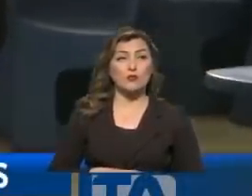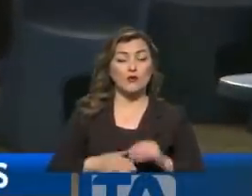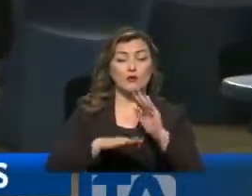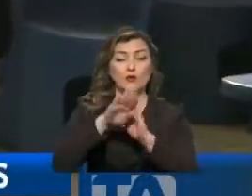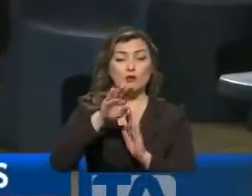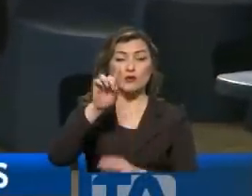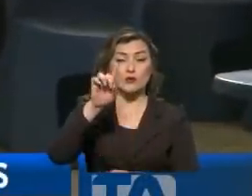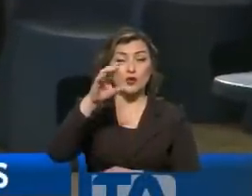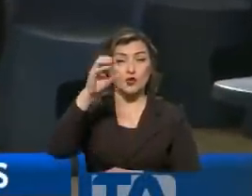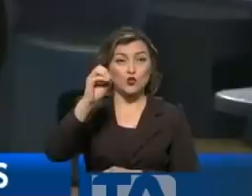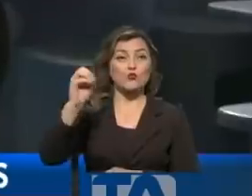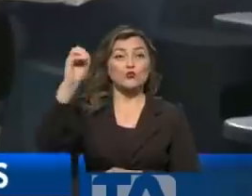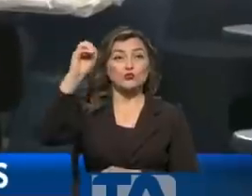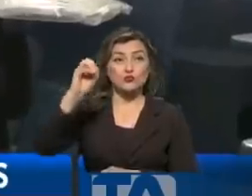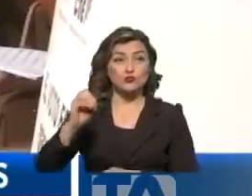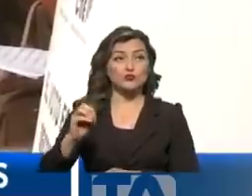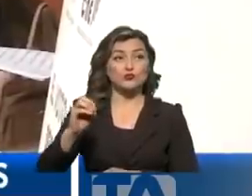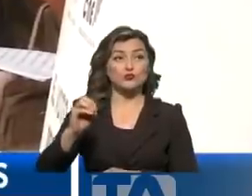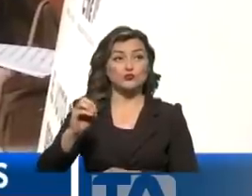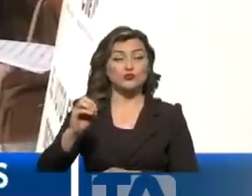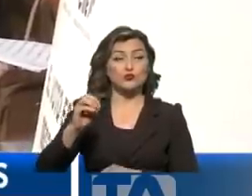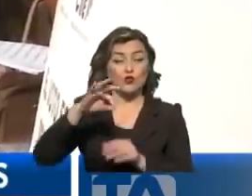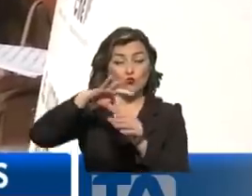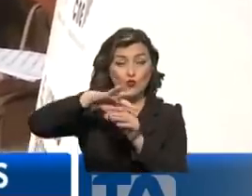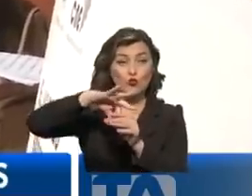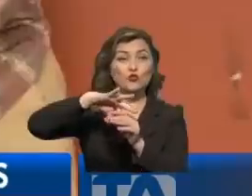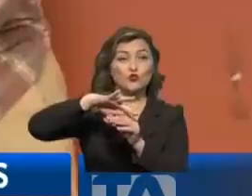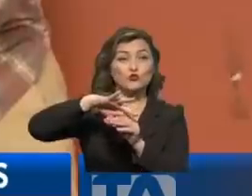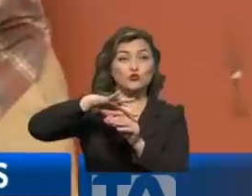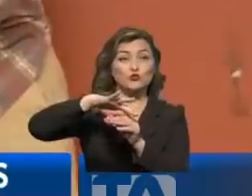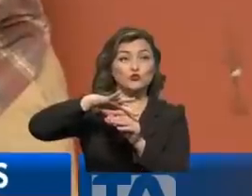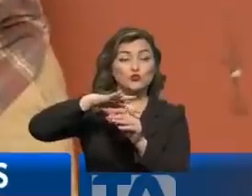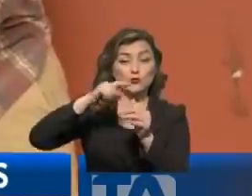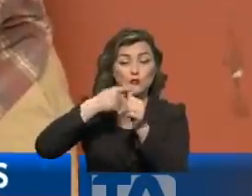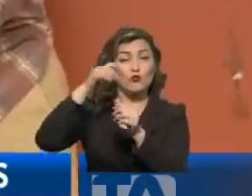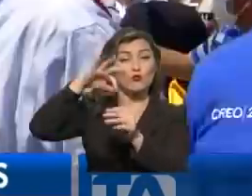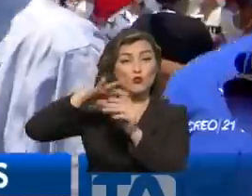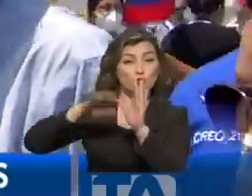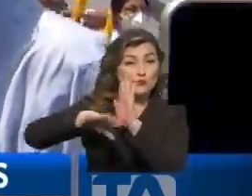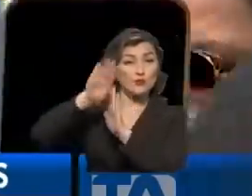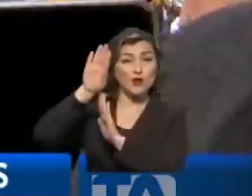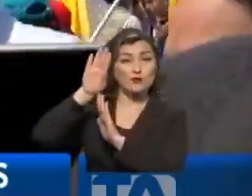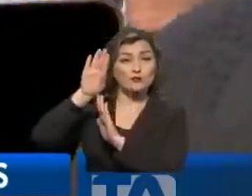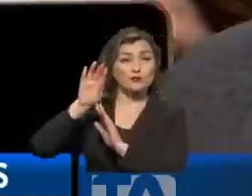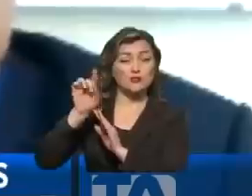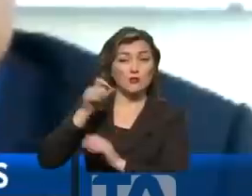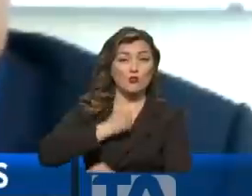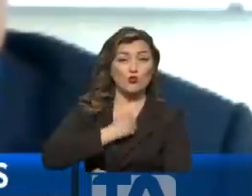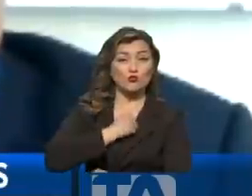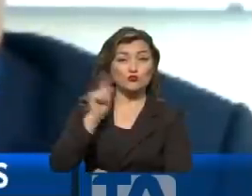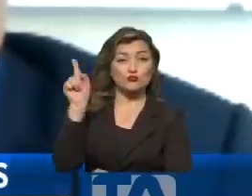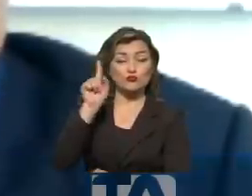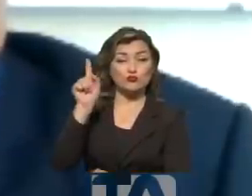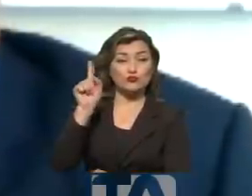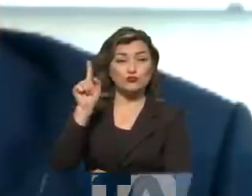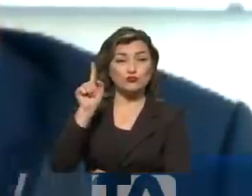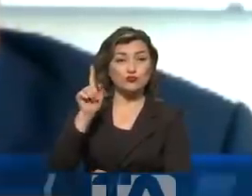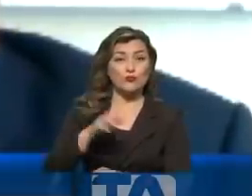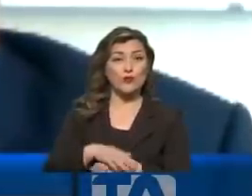del 100% la cantidad de votos que consiguió en la primera vuelta, no son de él. Hay una